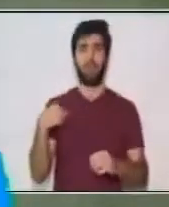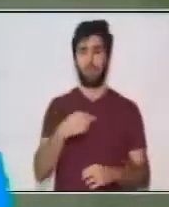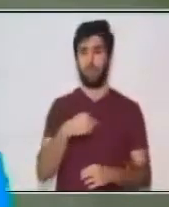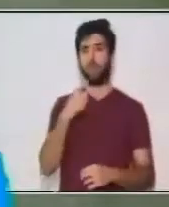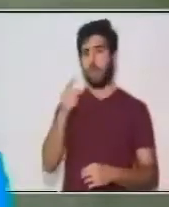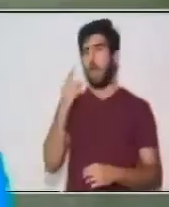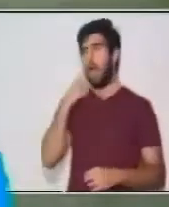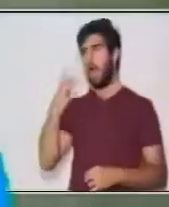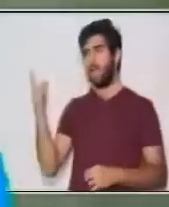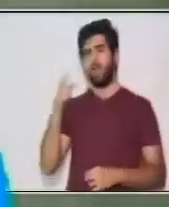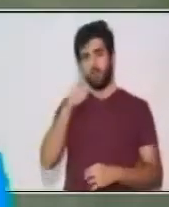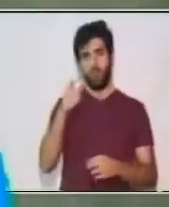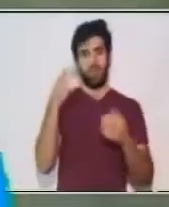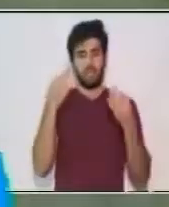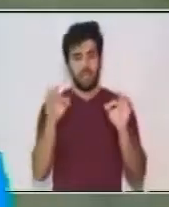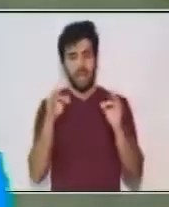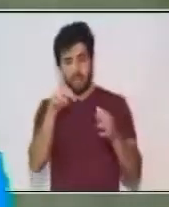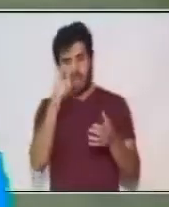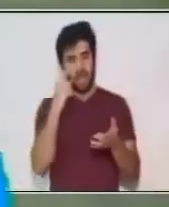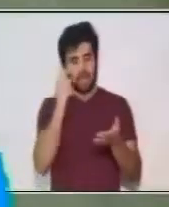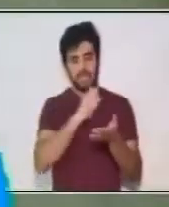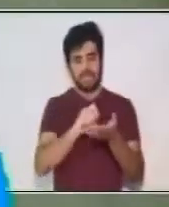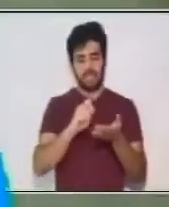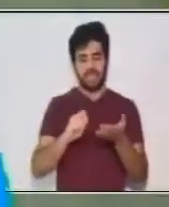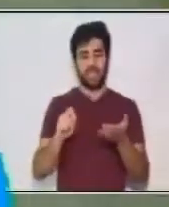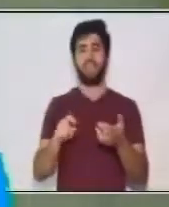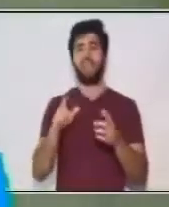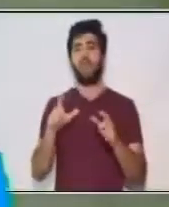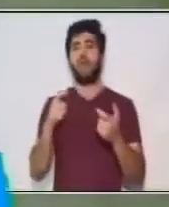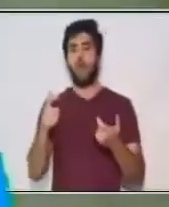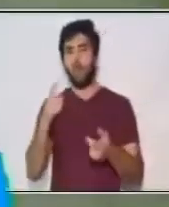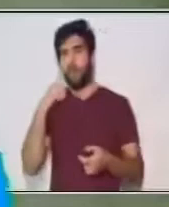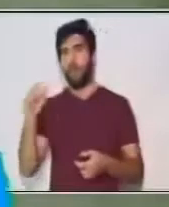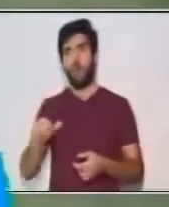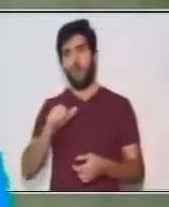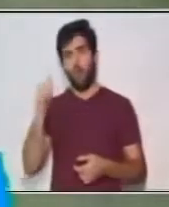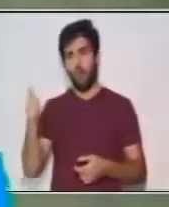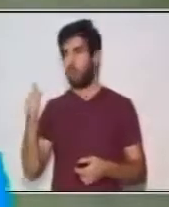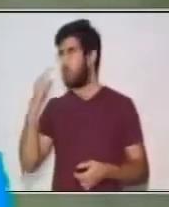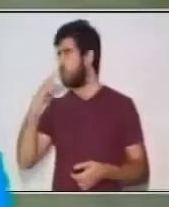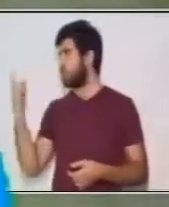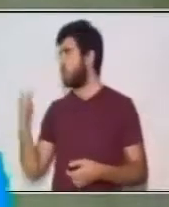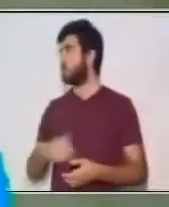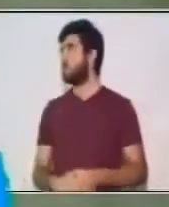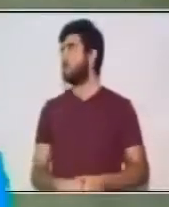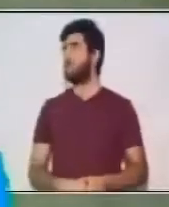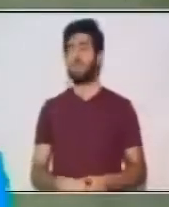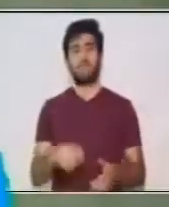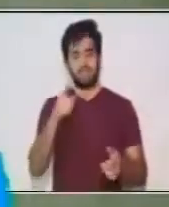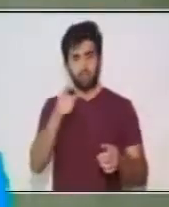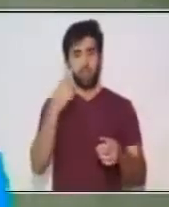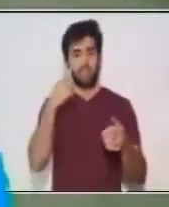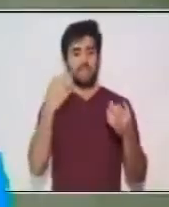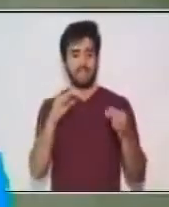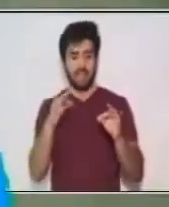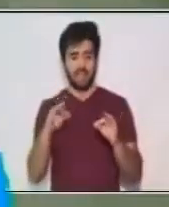de escribir la siguiente fila. Trata de escribir la siguiente